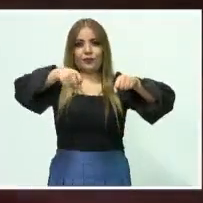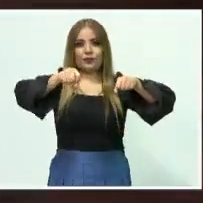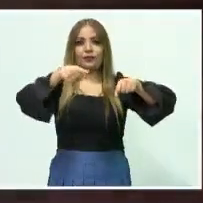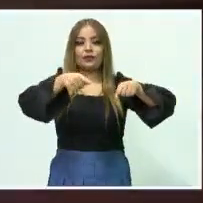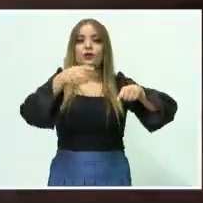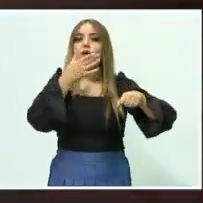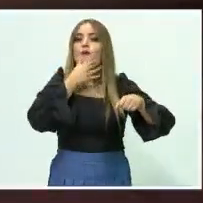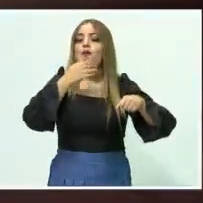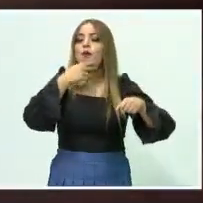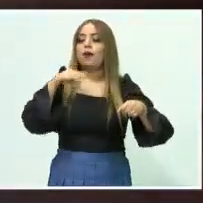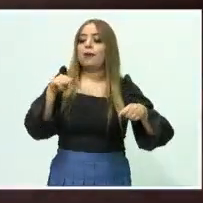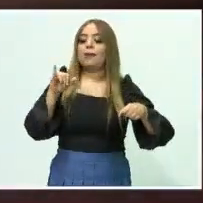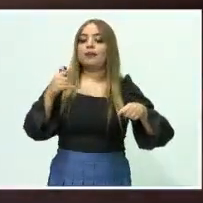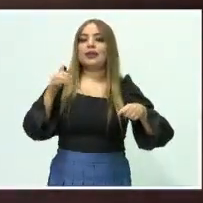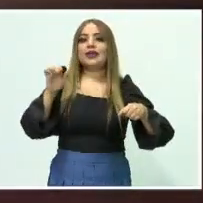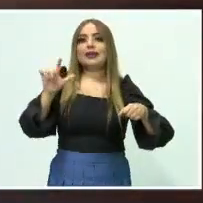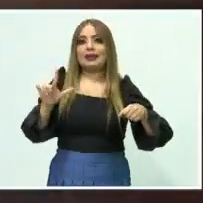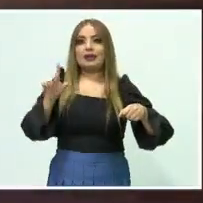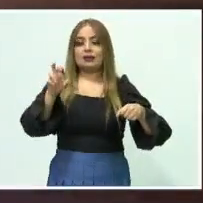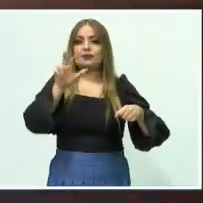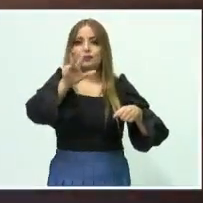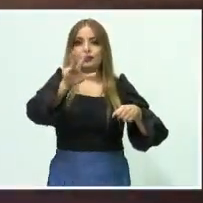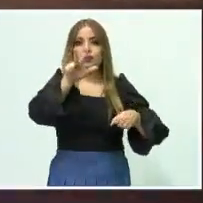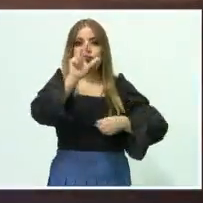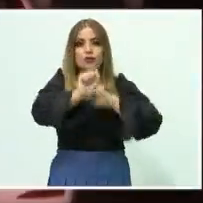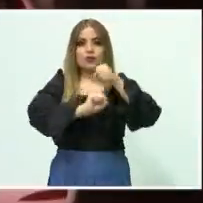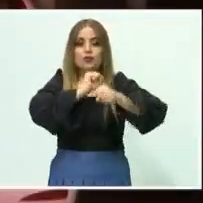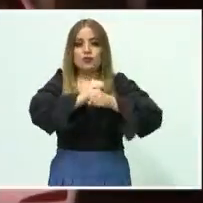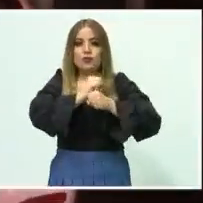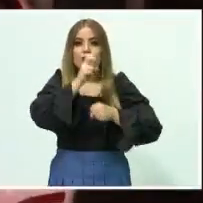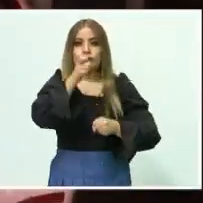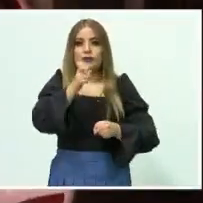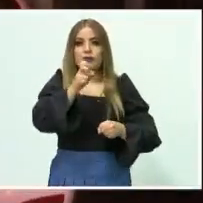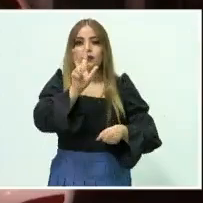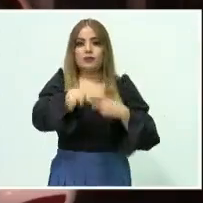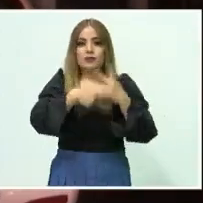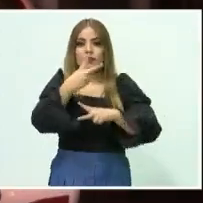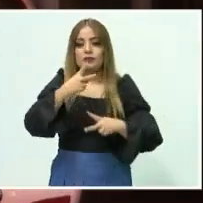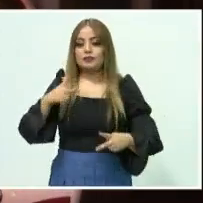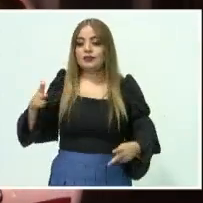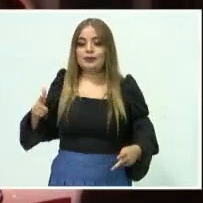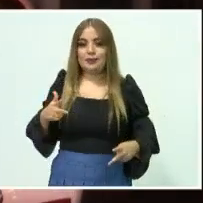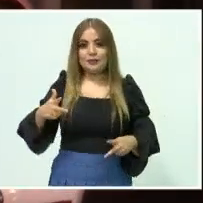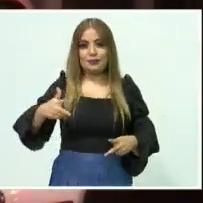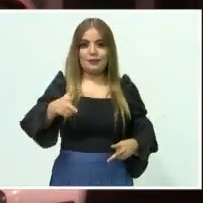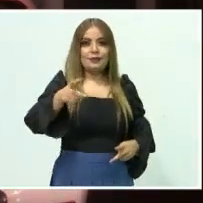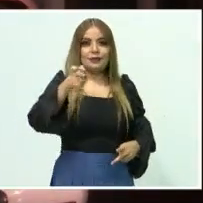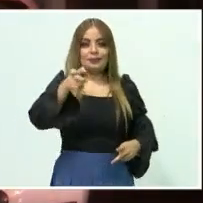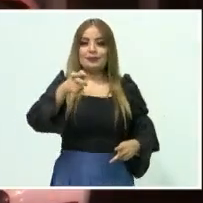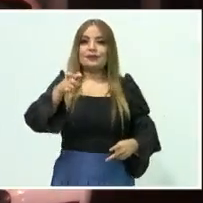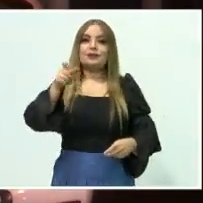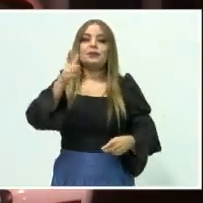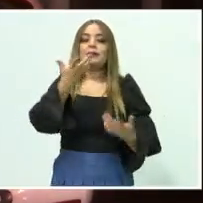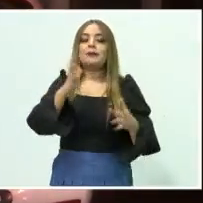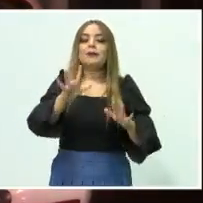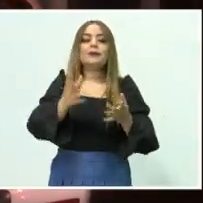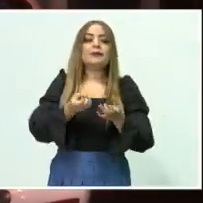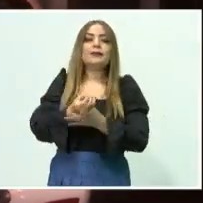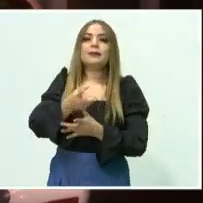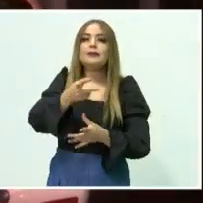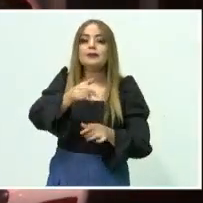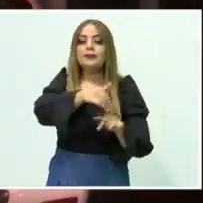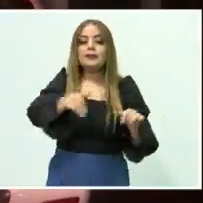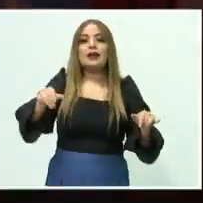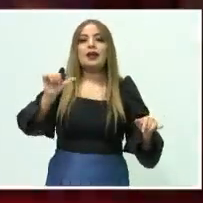por Miguel Ángel Cordero, de 18 años de edad, iba en dirección al poniente por el Boulevard Revolución, saliendo del paso a desnivel del